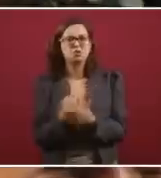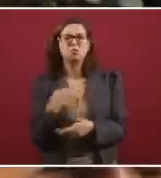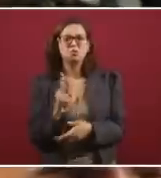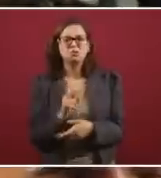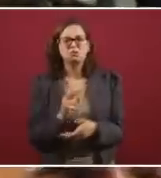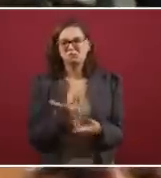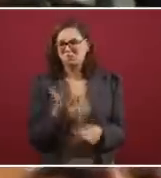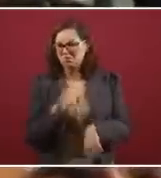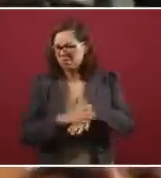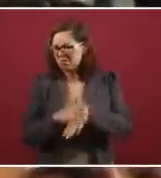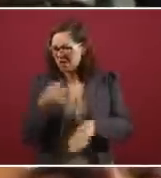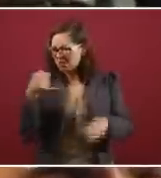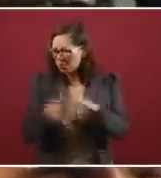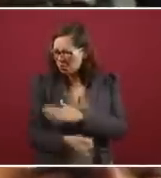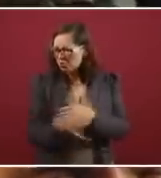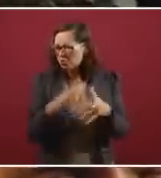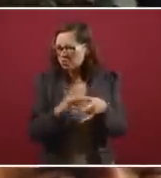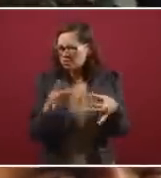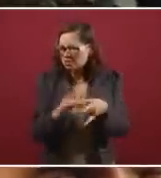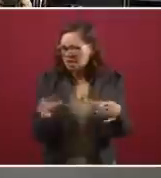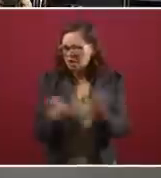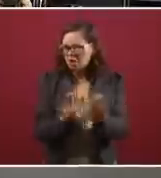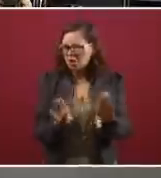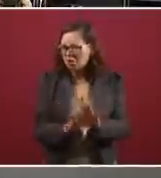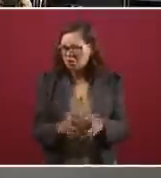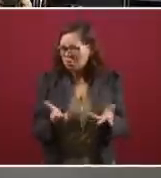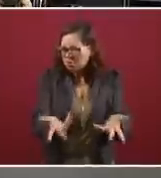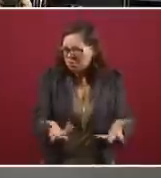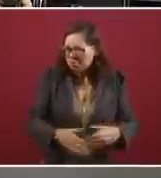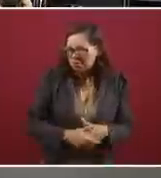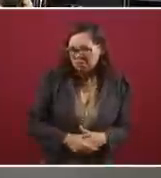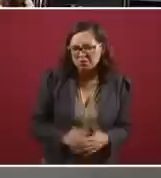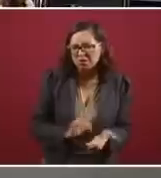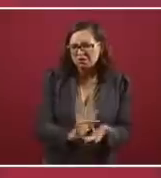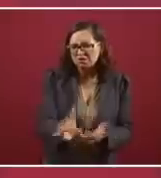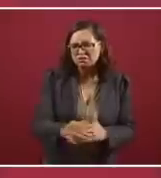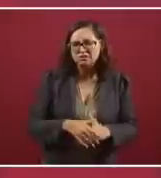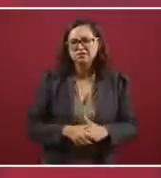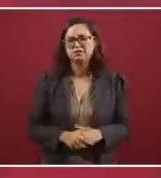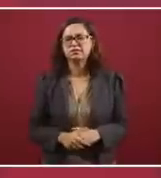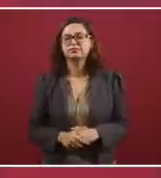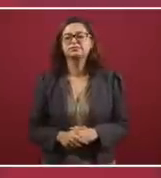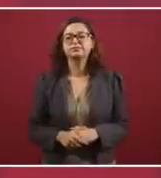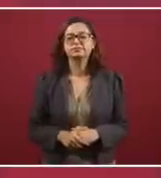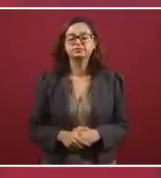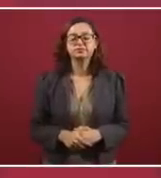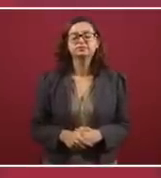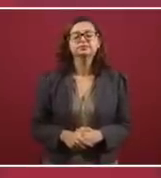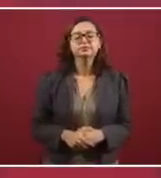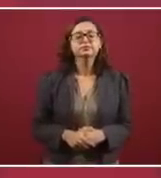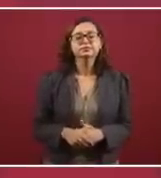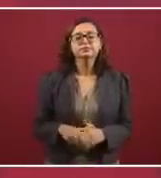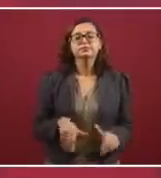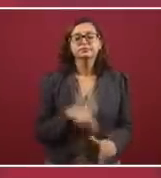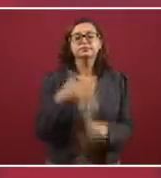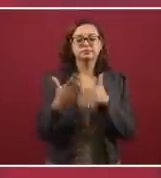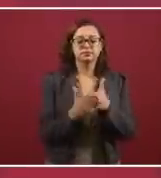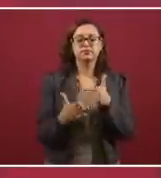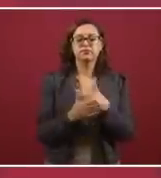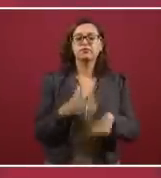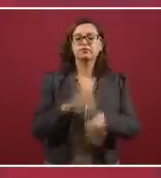abundar en este tema? Gracias. Sí, se va a informar bien. Desde